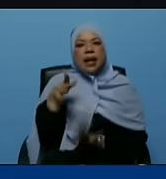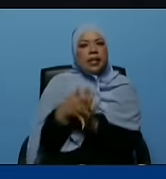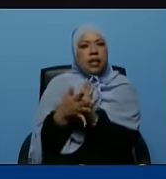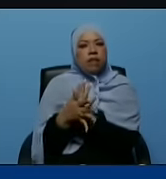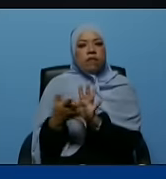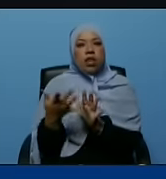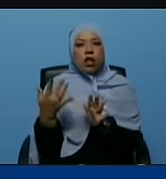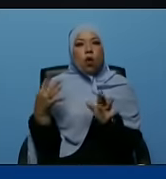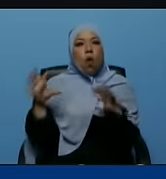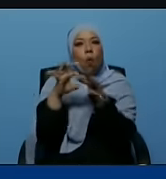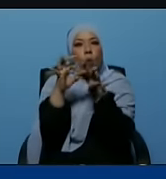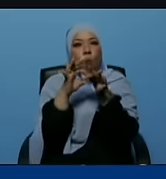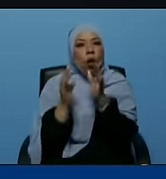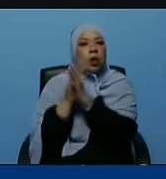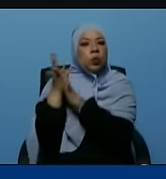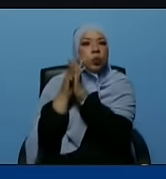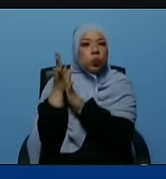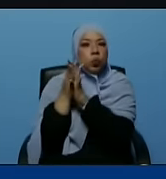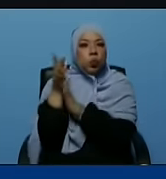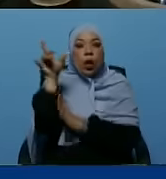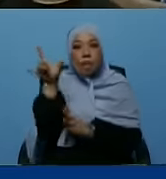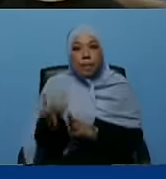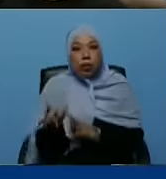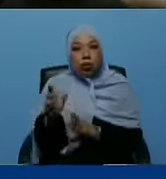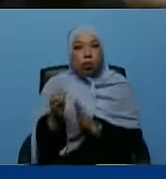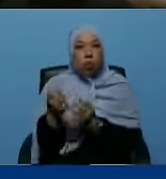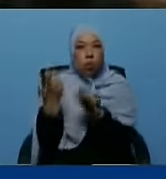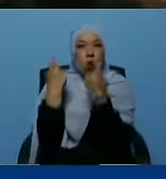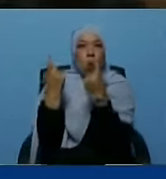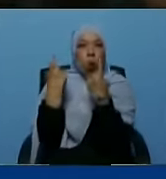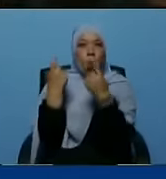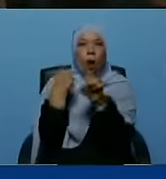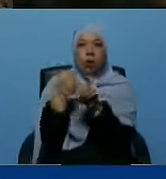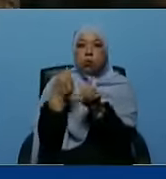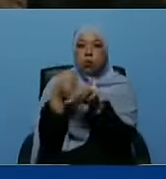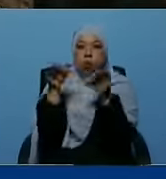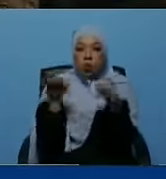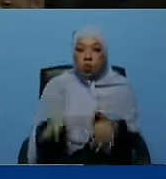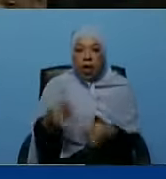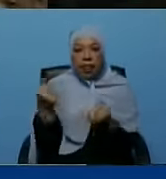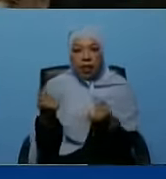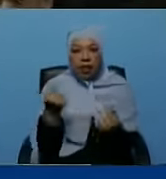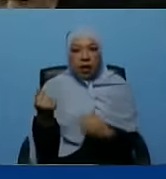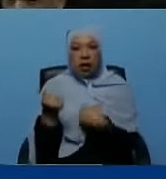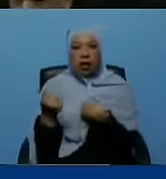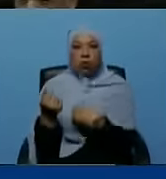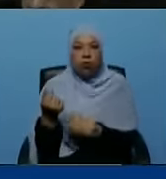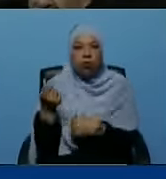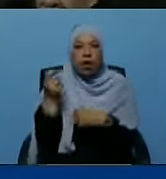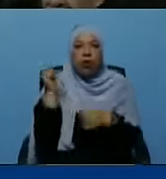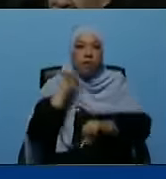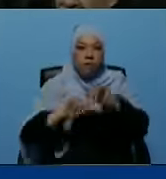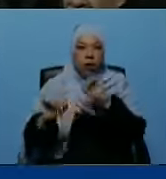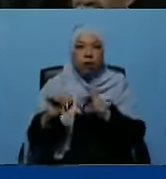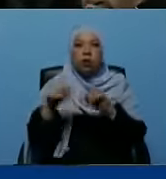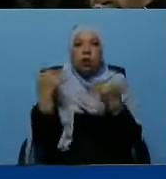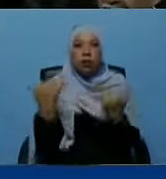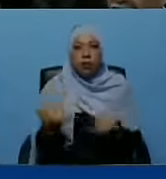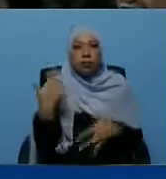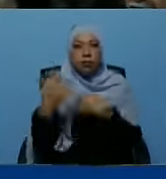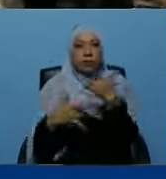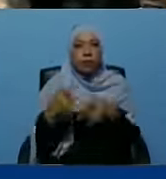Juntos, está la F de formación, de formalización, de financiamiento y de feria. Entonces